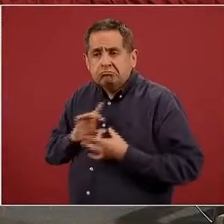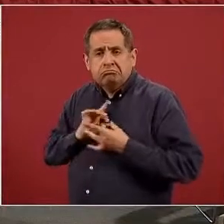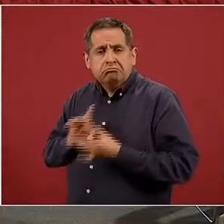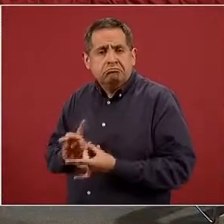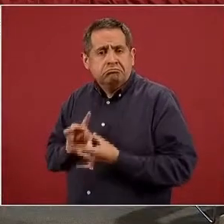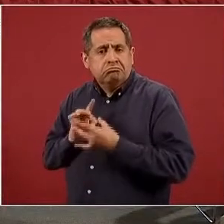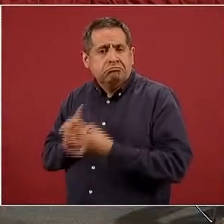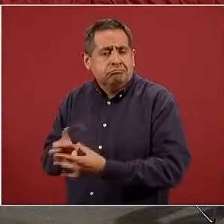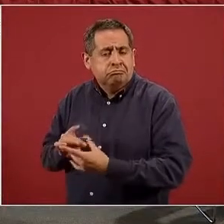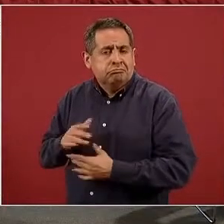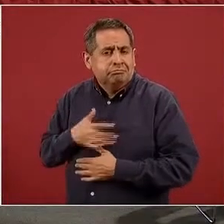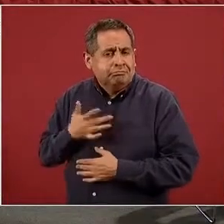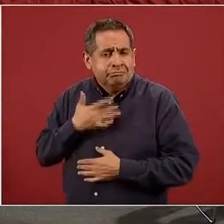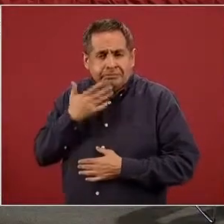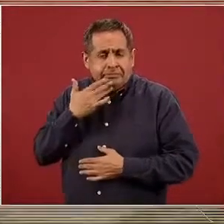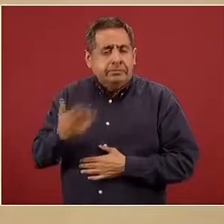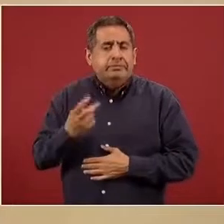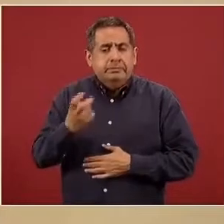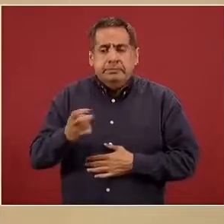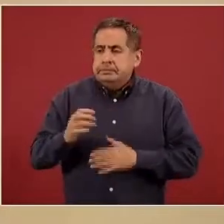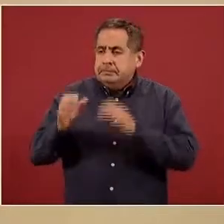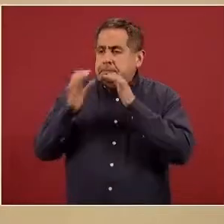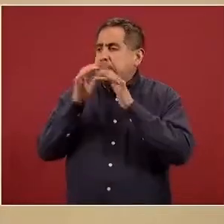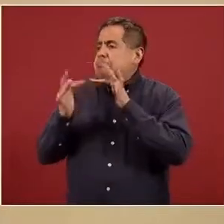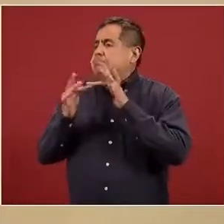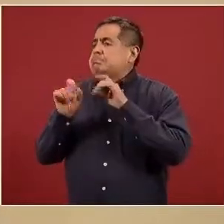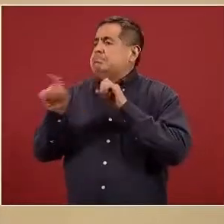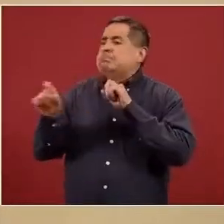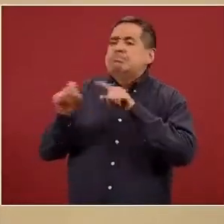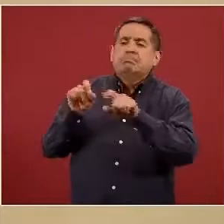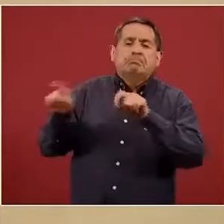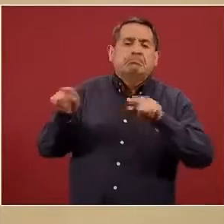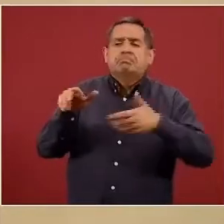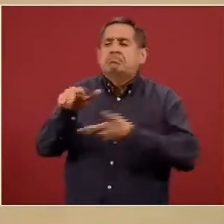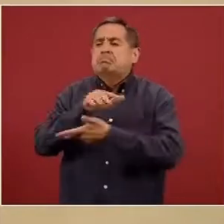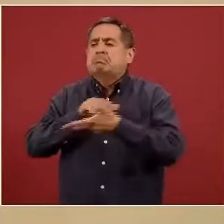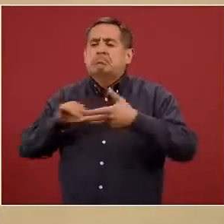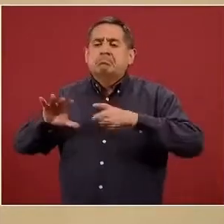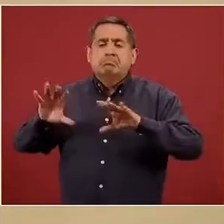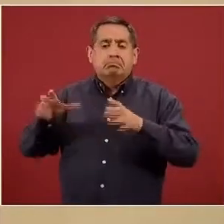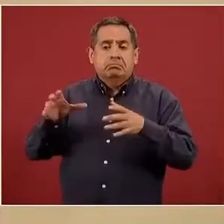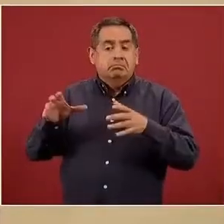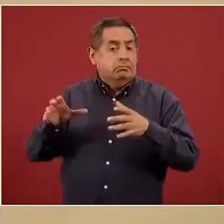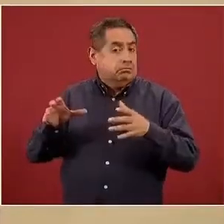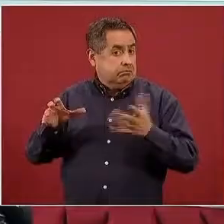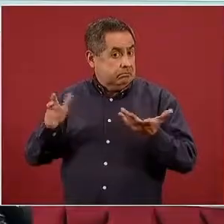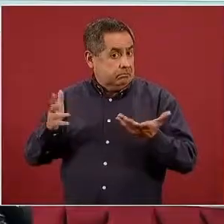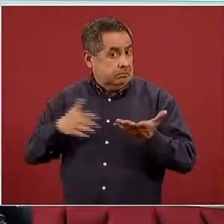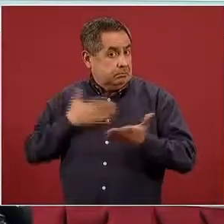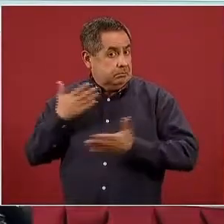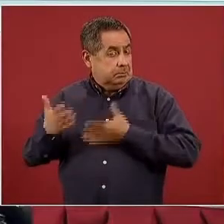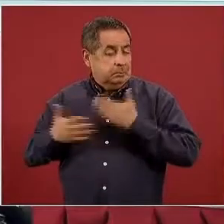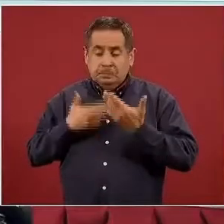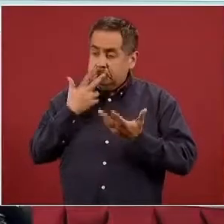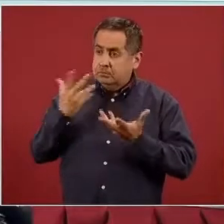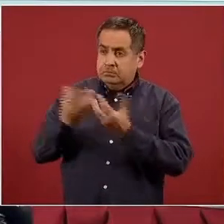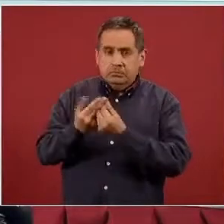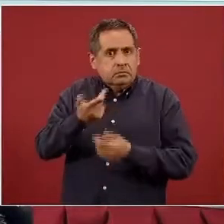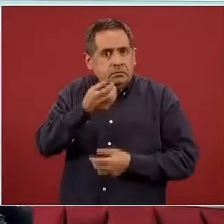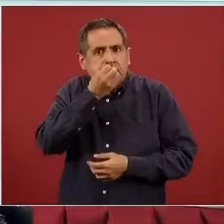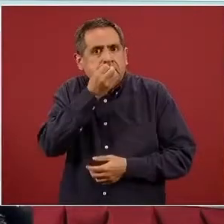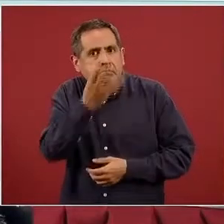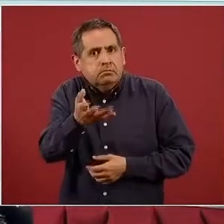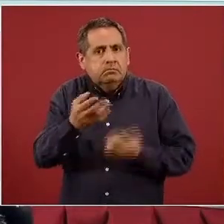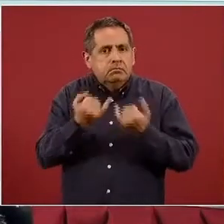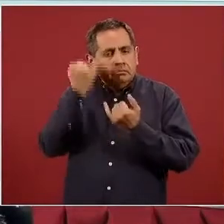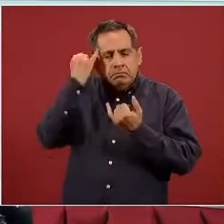sentido de pertenencia, se comunican entre ellos y se genera una mejor convivencia, ¿no? Imagínense qué padre llegar